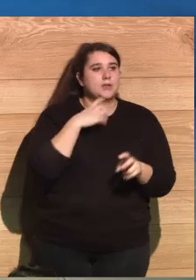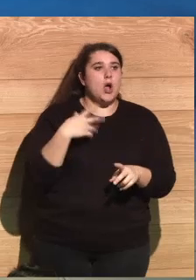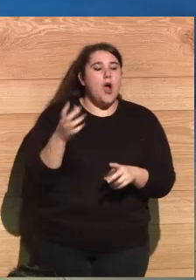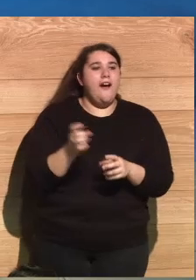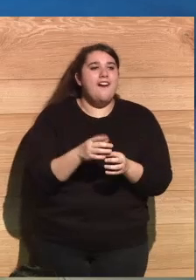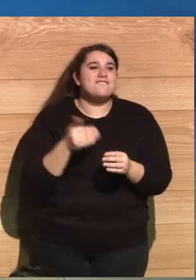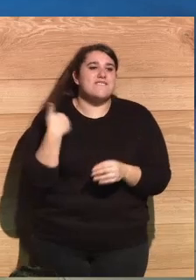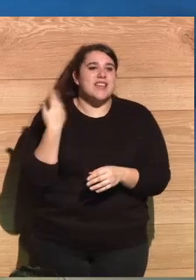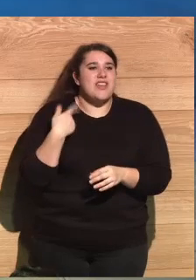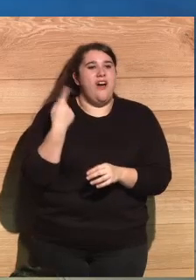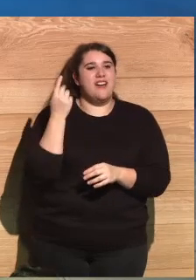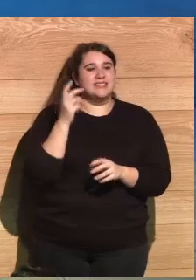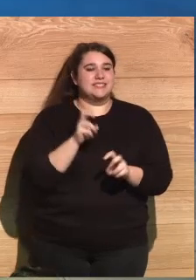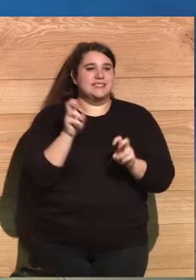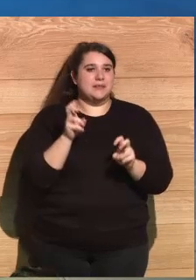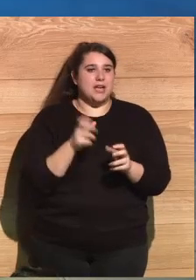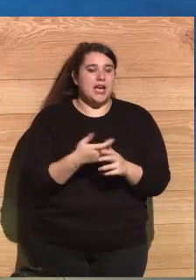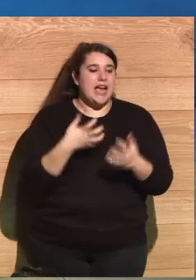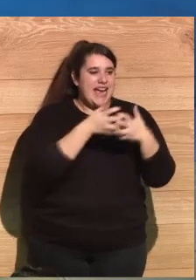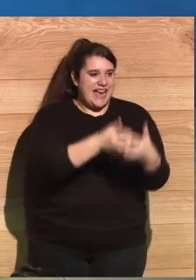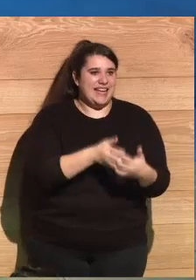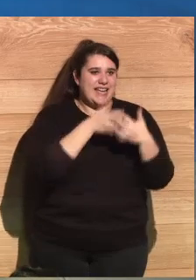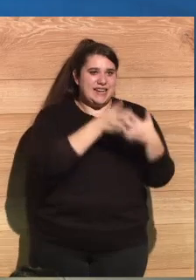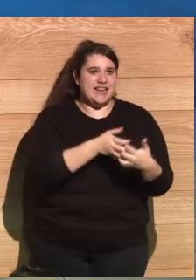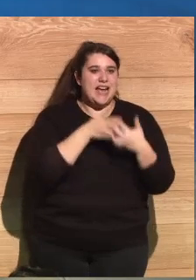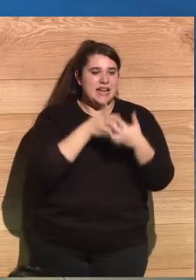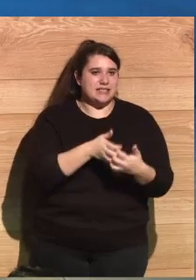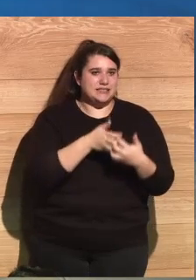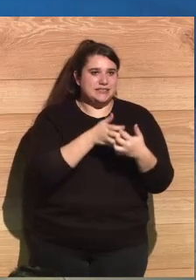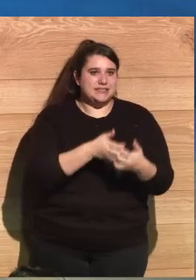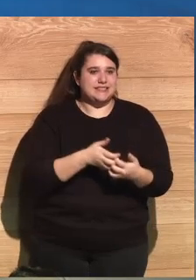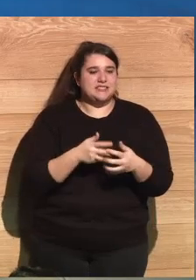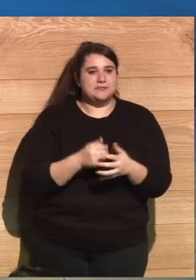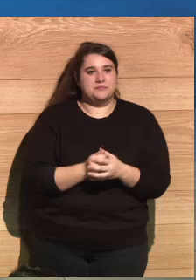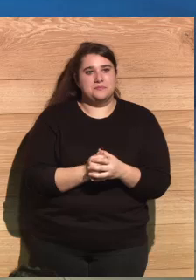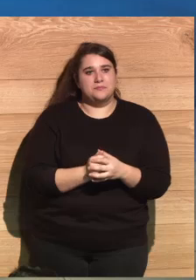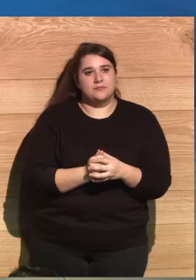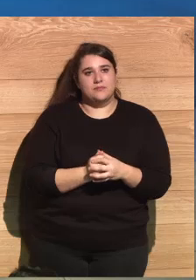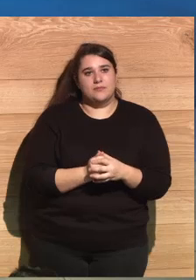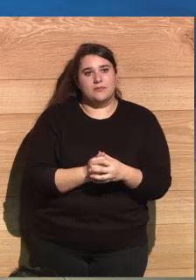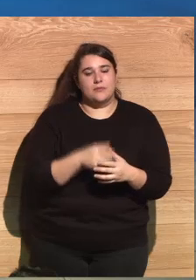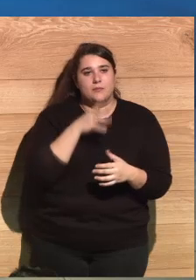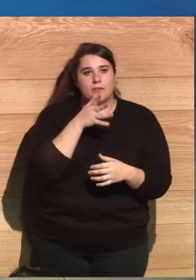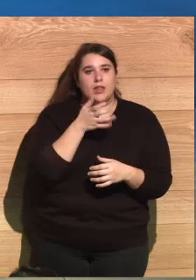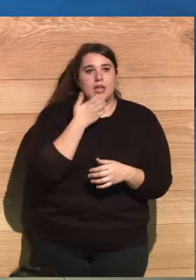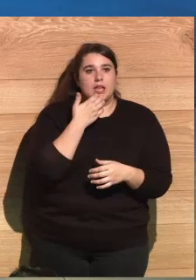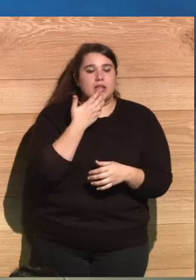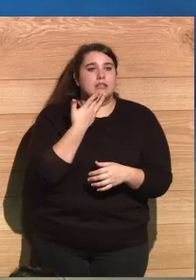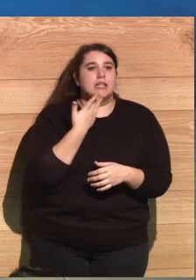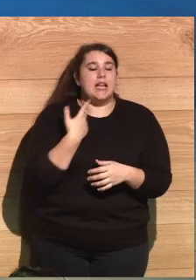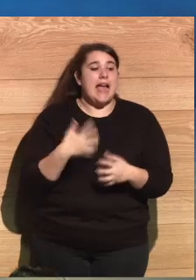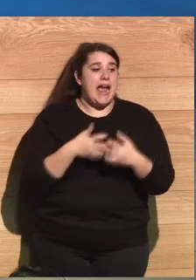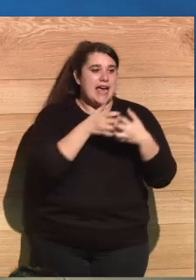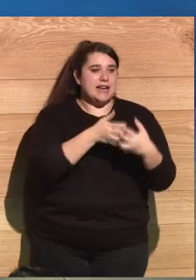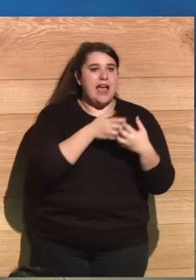haya contado con largueza, claro, ¿no? Las guerras, los resultados de las guerras y los que vuelven de las guerras, ¿no? Desde El Regreso, la película aquella sobre la